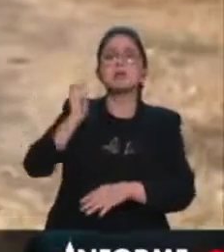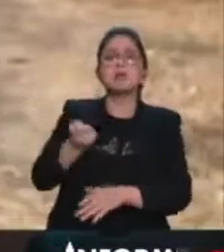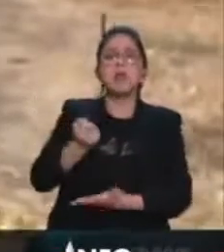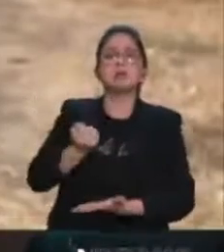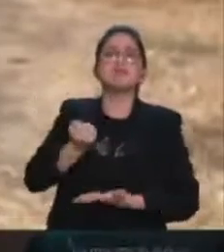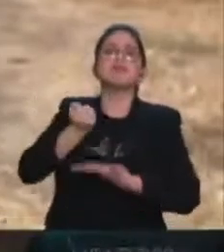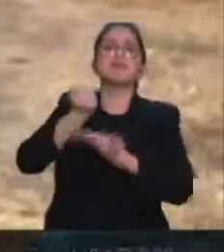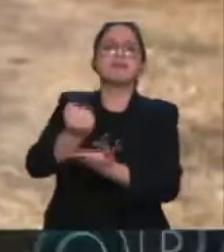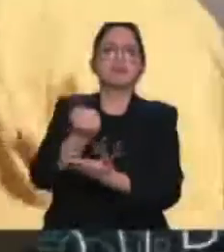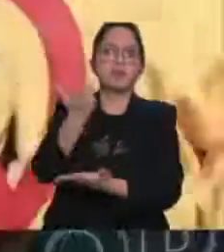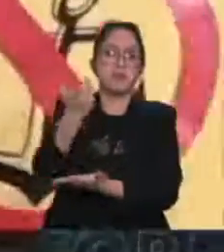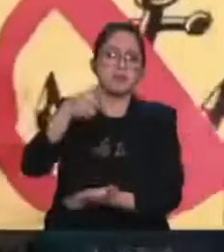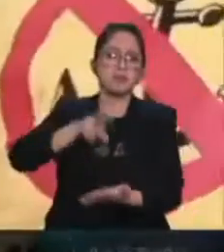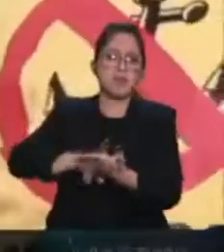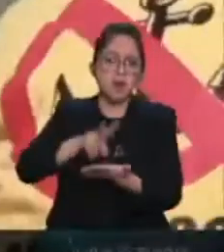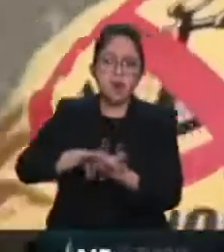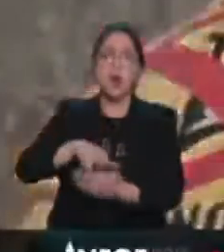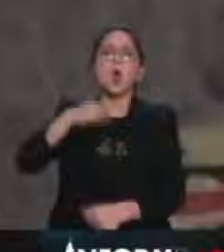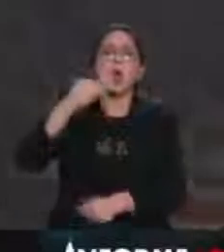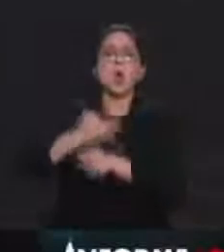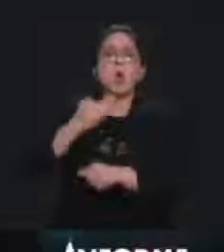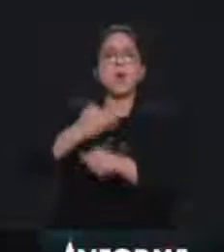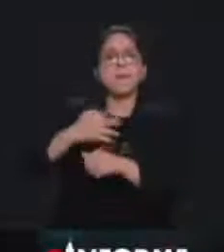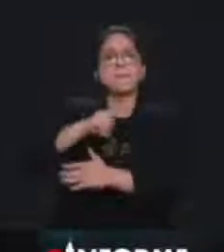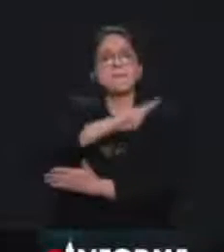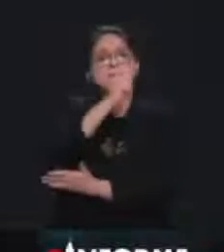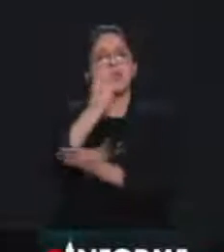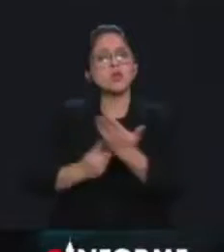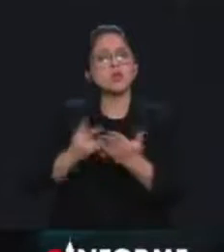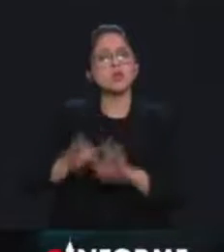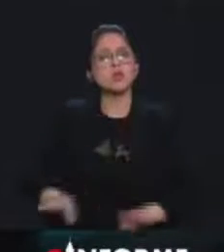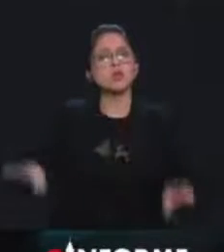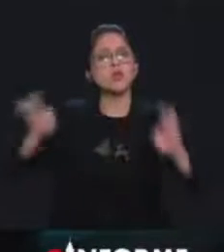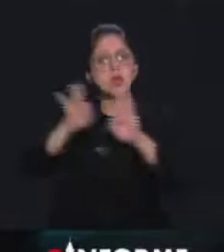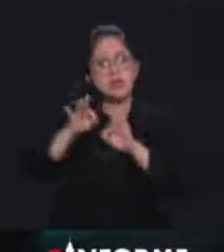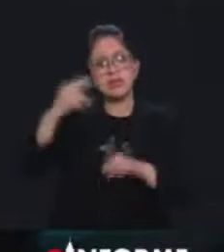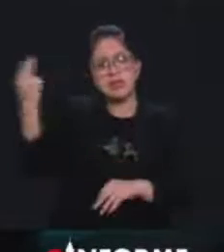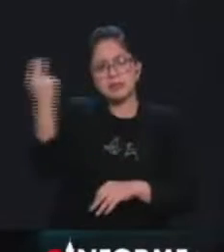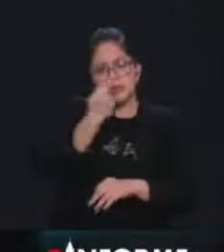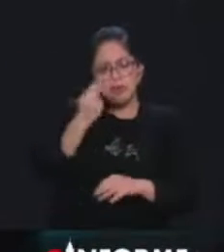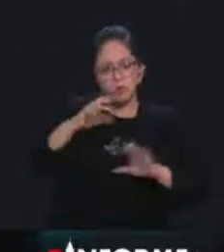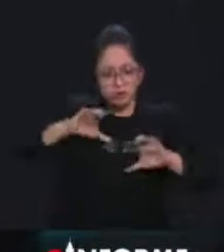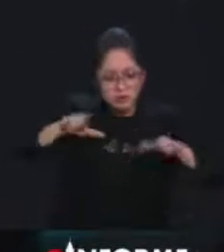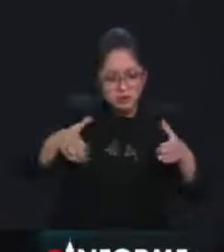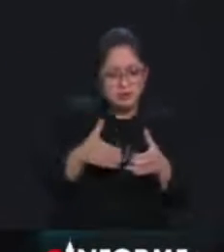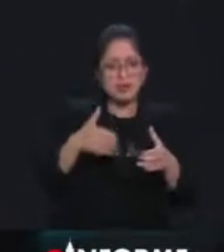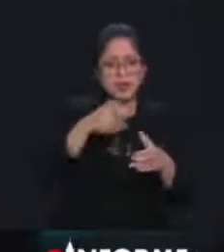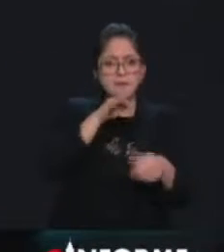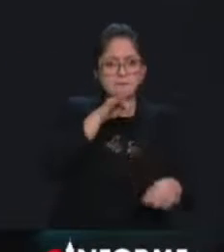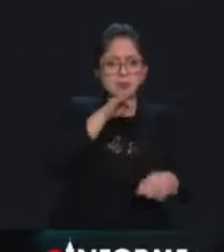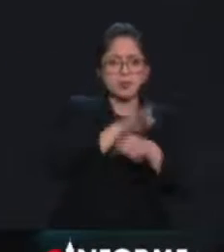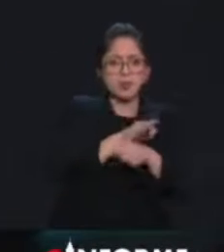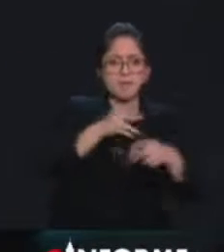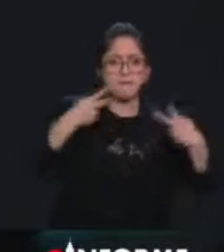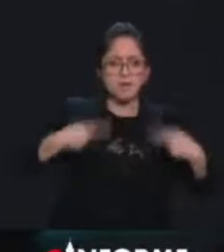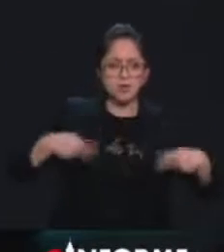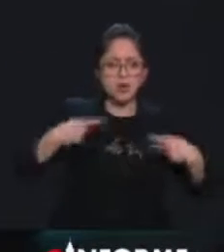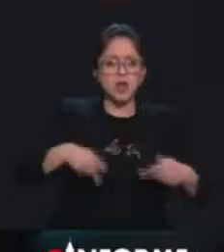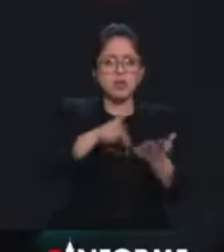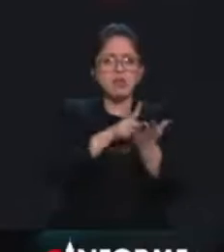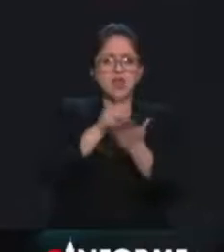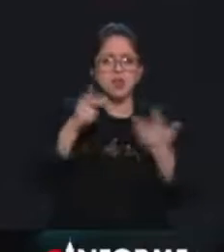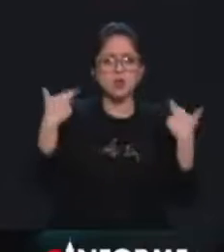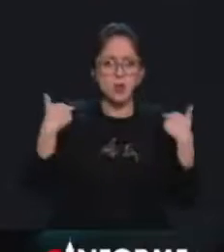su presupuesto, y estamos en un proyecto muy importante para generar un sistema nacional de protección para personas defensoras de derechos humanos